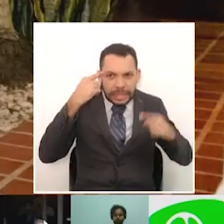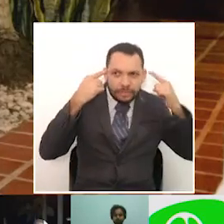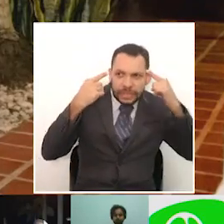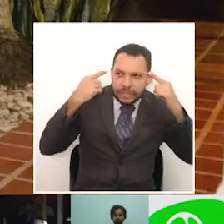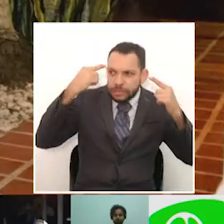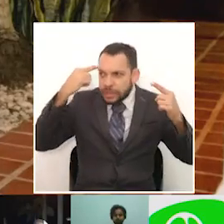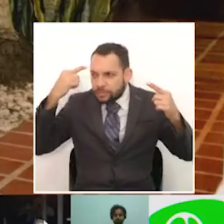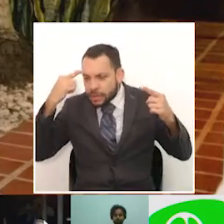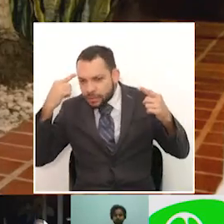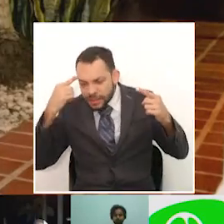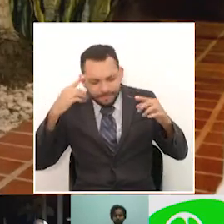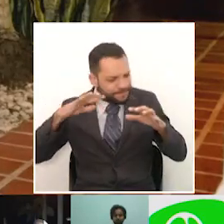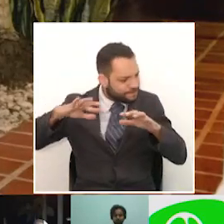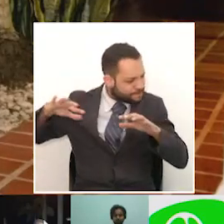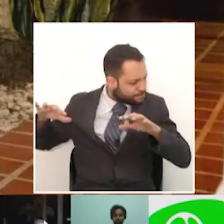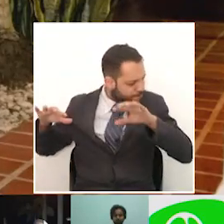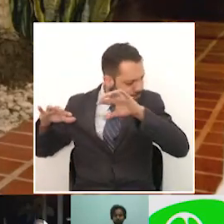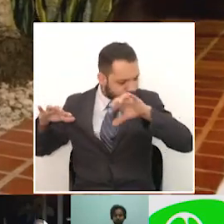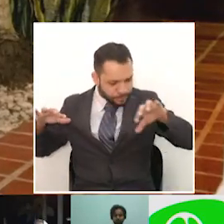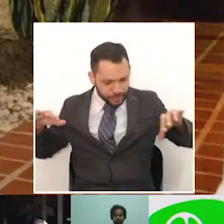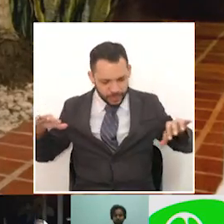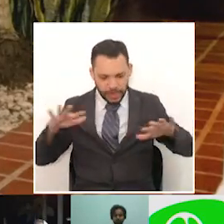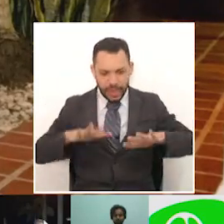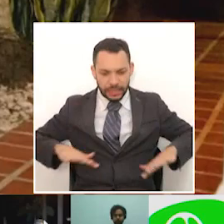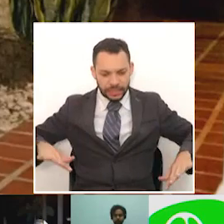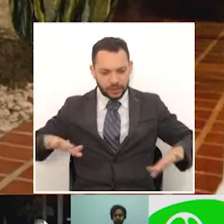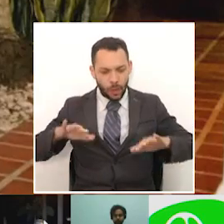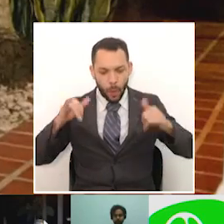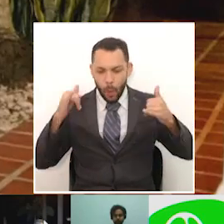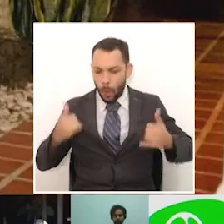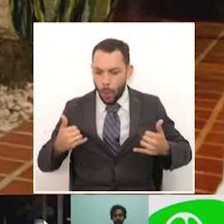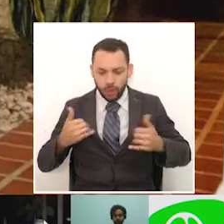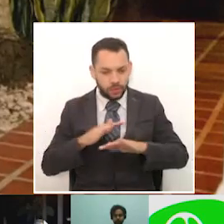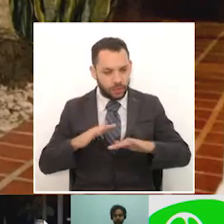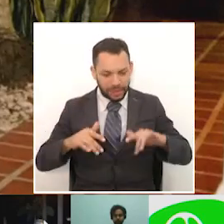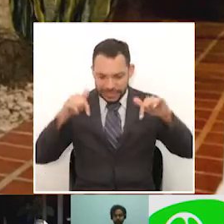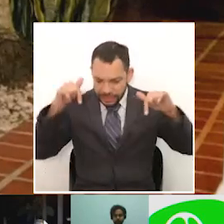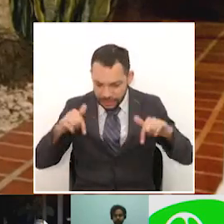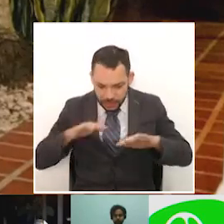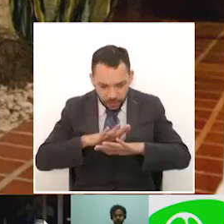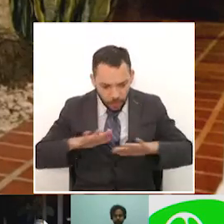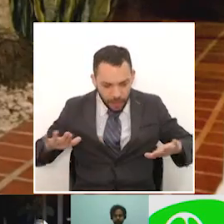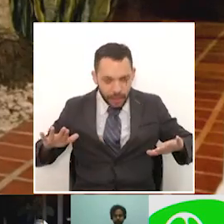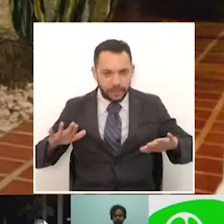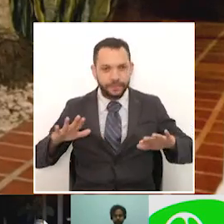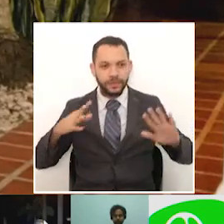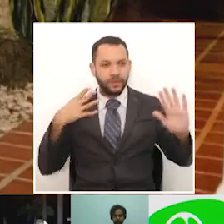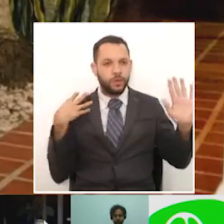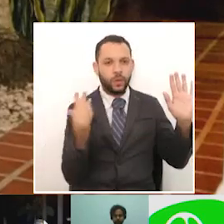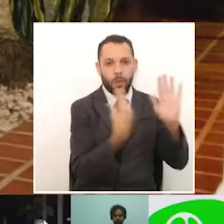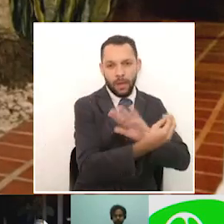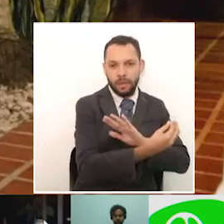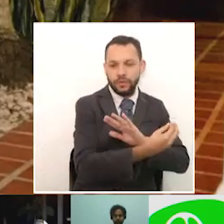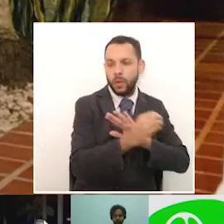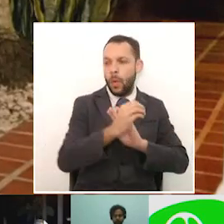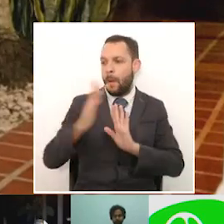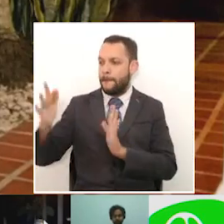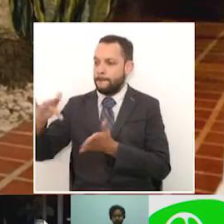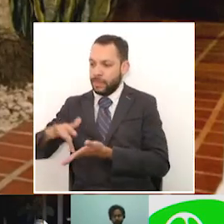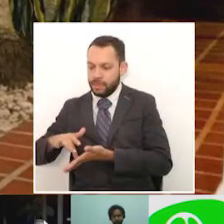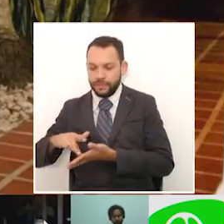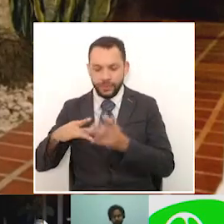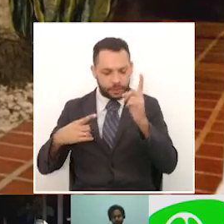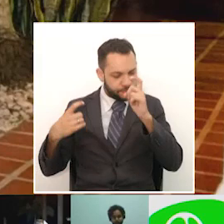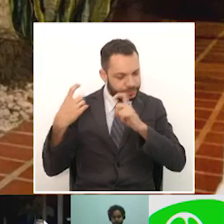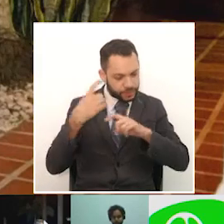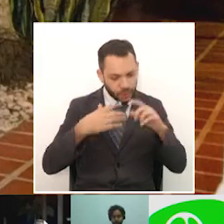ser conscientes de esta área, ser conscientes de esta área. Si nos vamos, tenemos que volver a la conciencia, y eso es lo